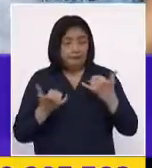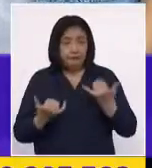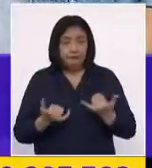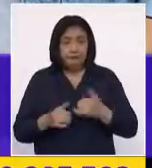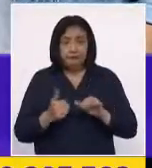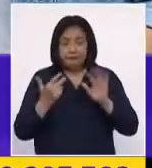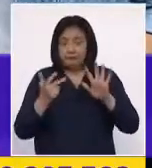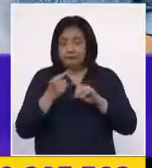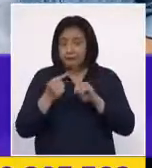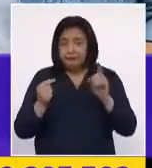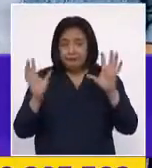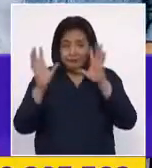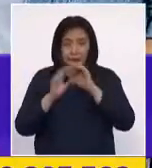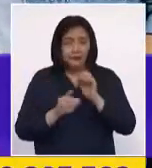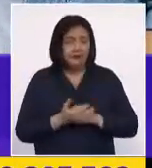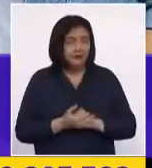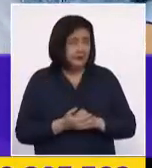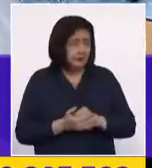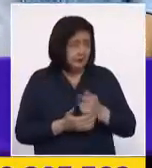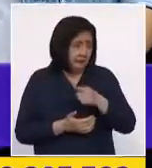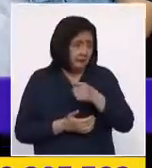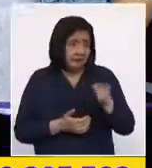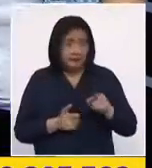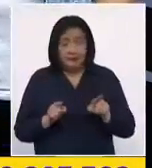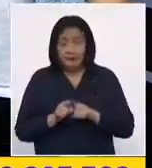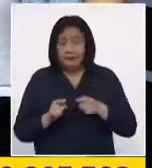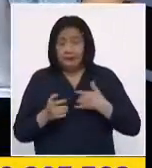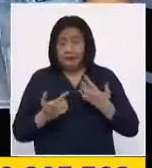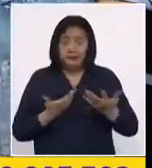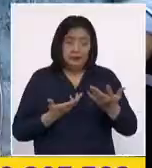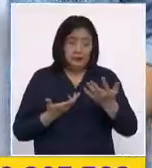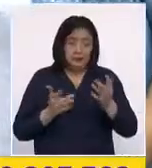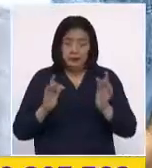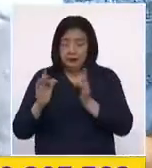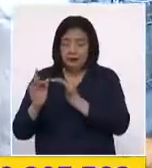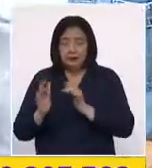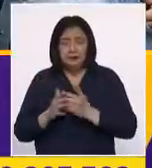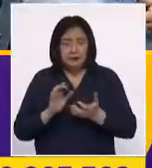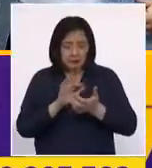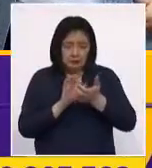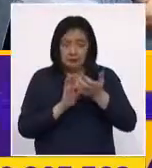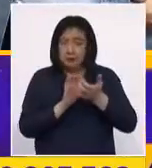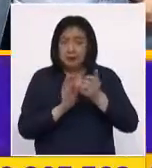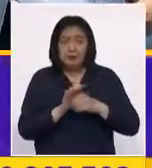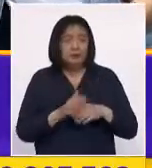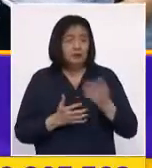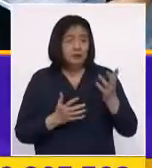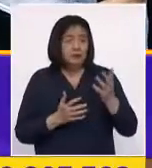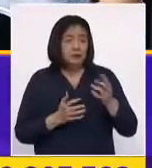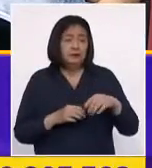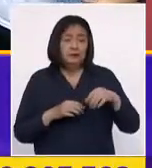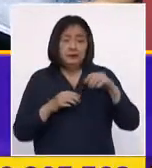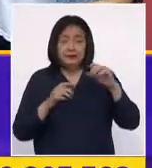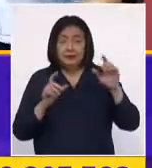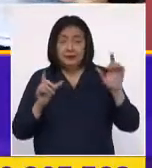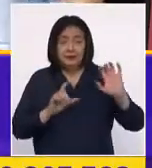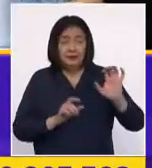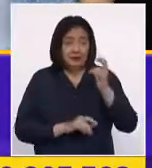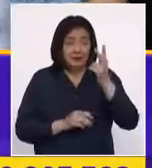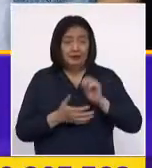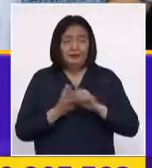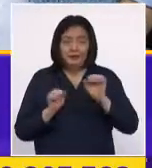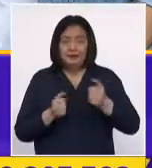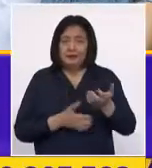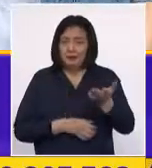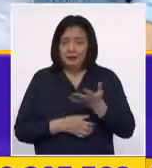las 8:30 de la noche. Ahí ustedes van a también poder interactuar a través de la aplicación de Latina Noticias, de Latina Televisión. Así que